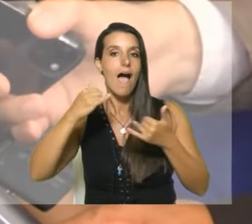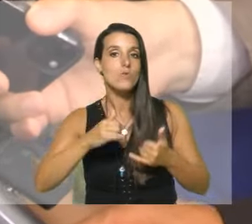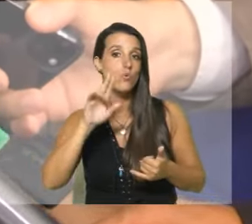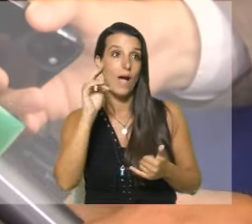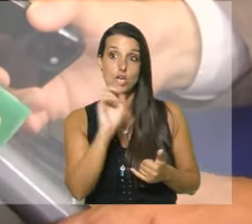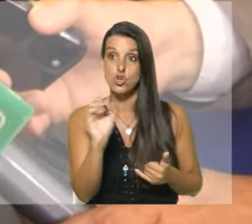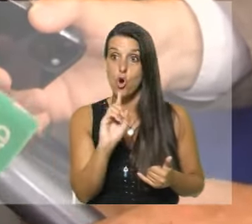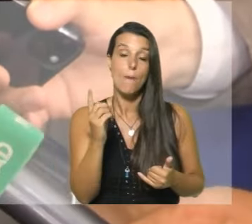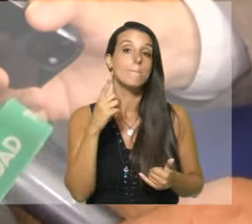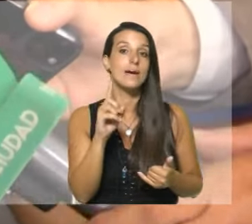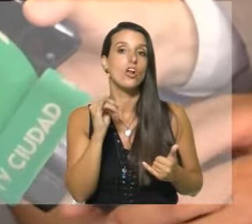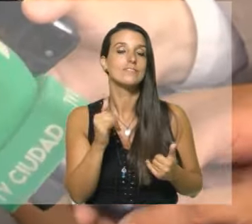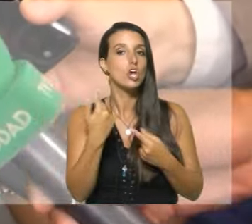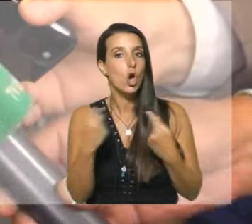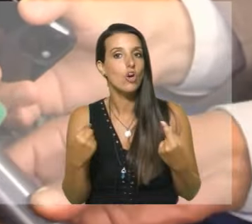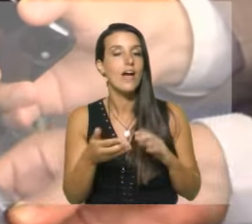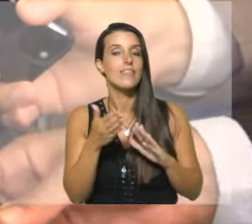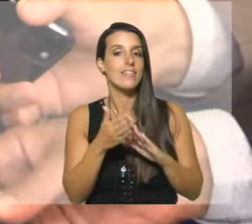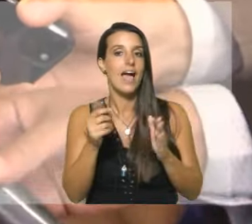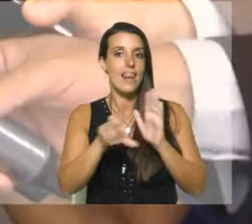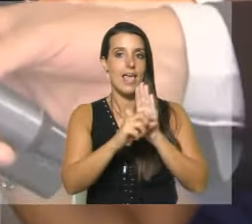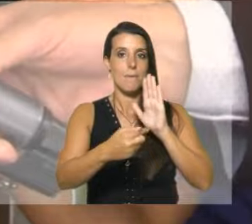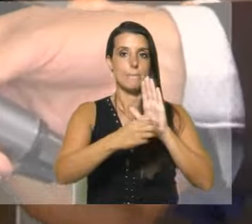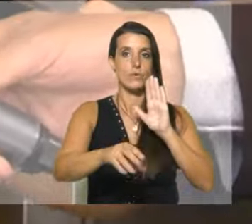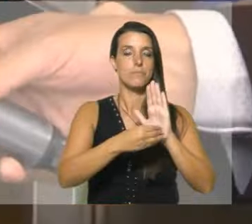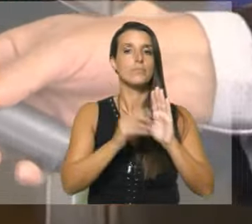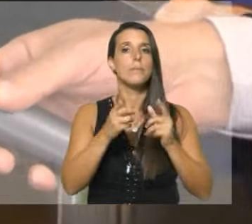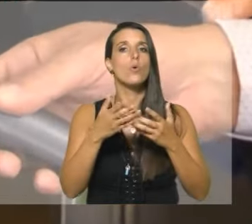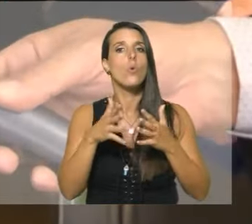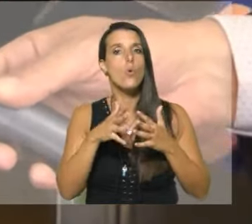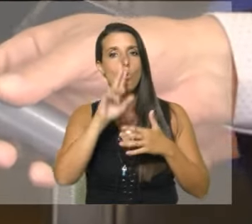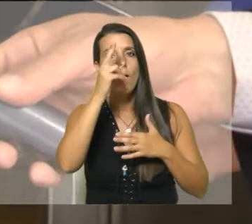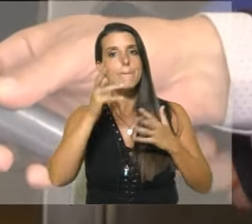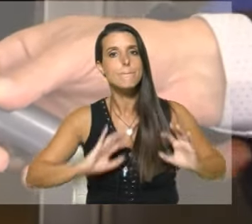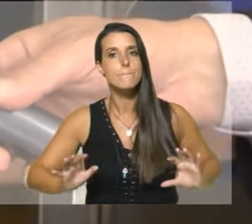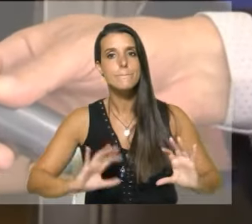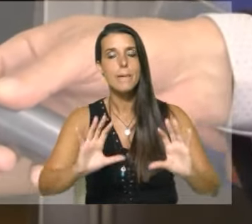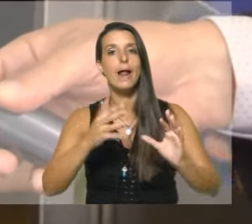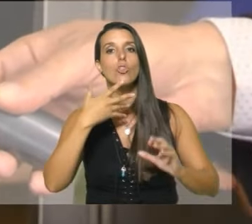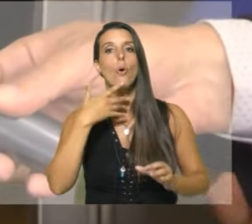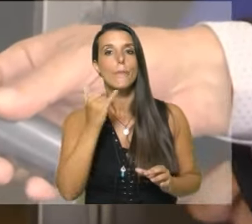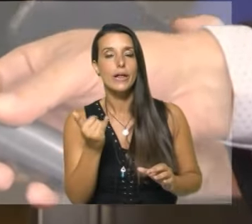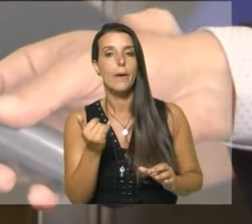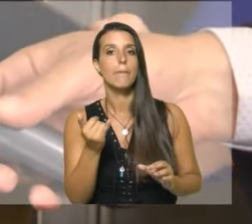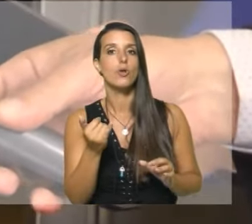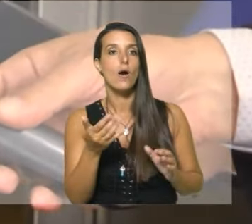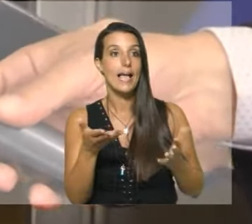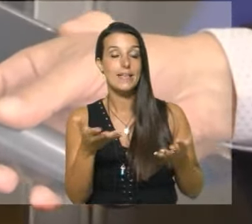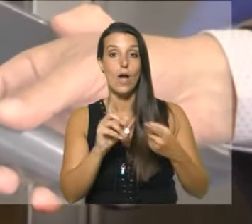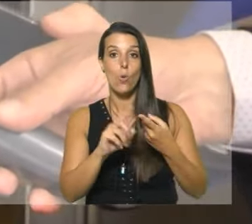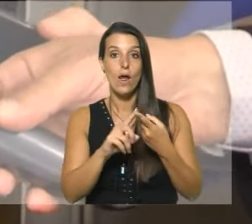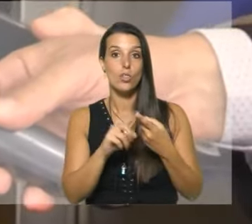no, y es de las cosas que se darían en esta ley. ¿Uruguay se tiene que ir preparando para que, si sale este